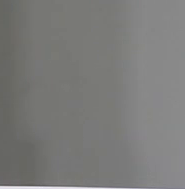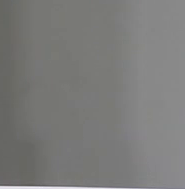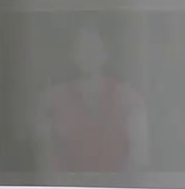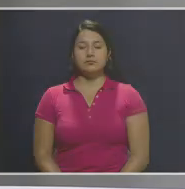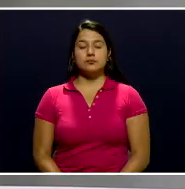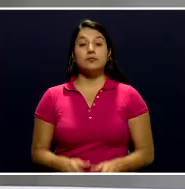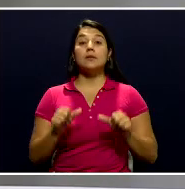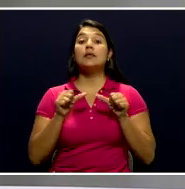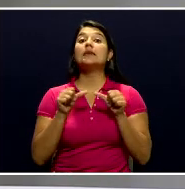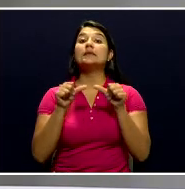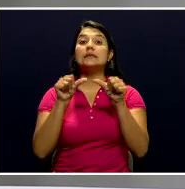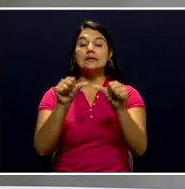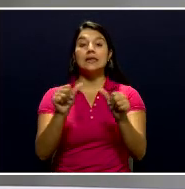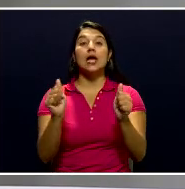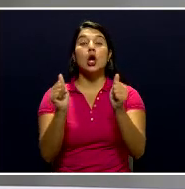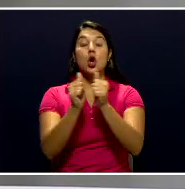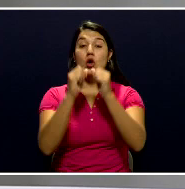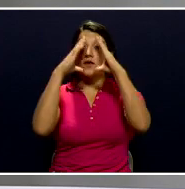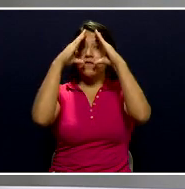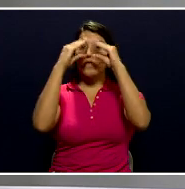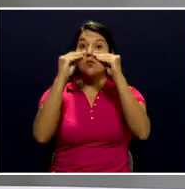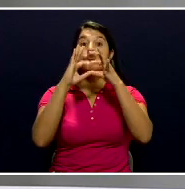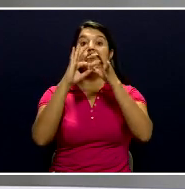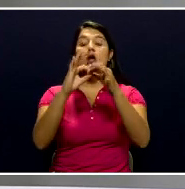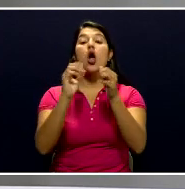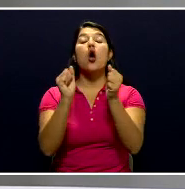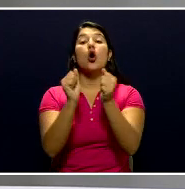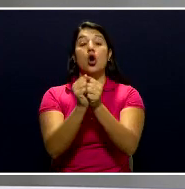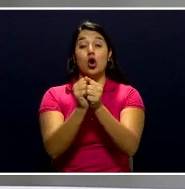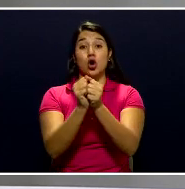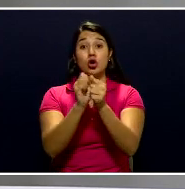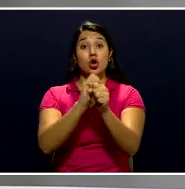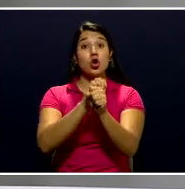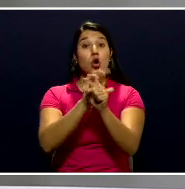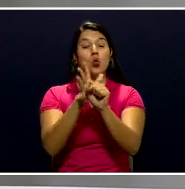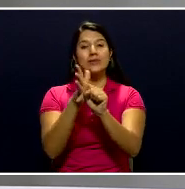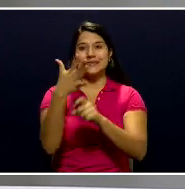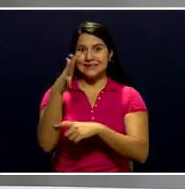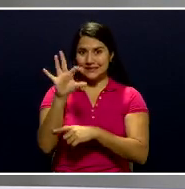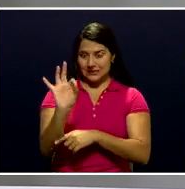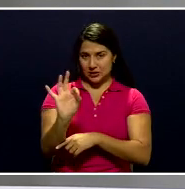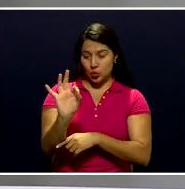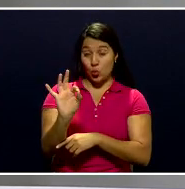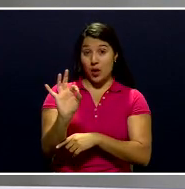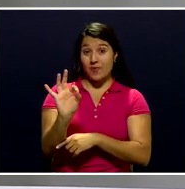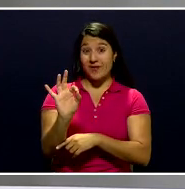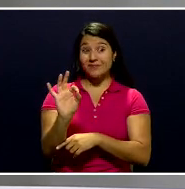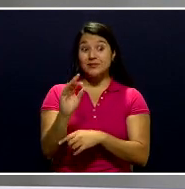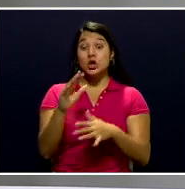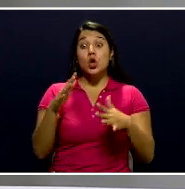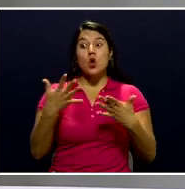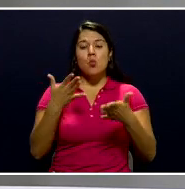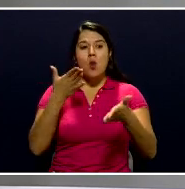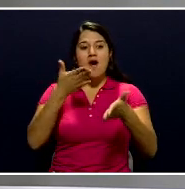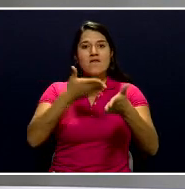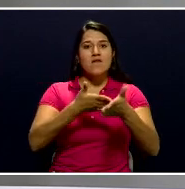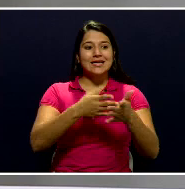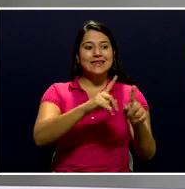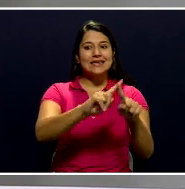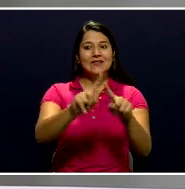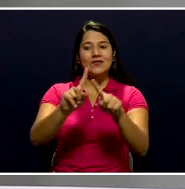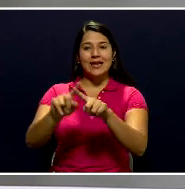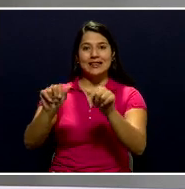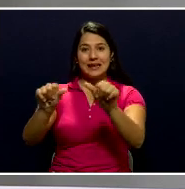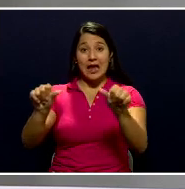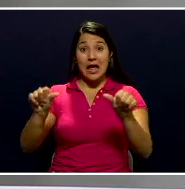Y continuando con informaciones relacionadas al impacto del COVID-19 sobre distintas áreas de la